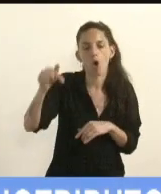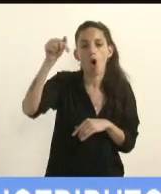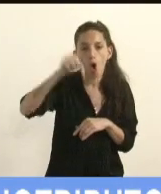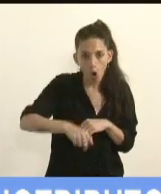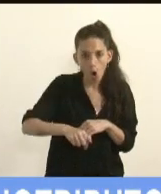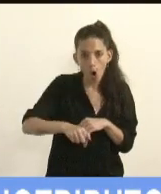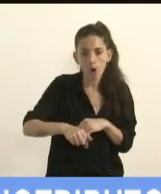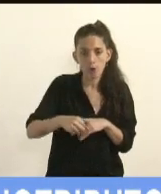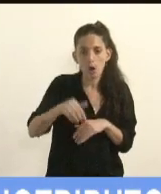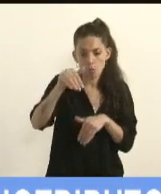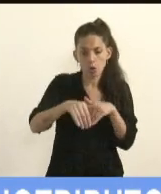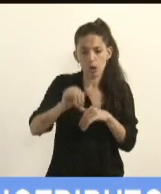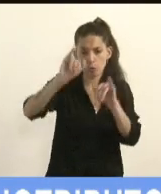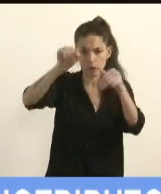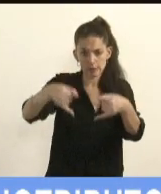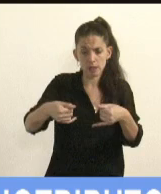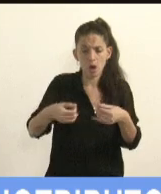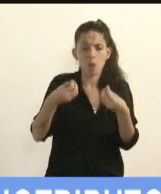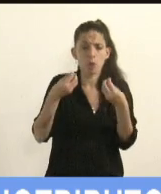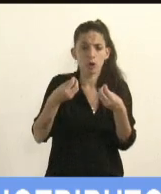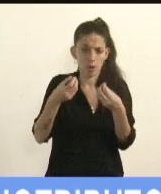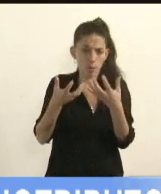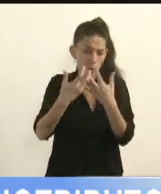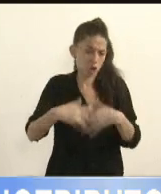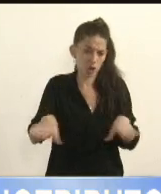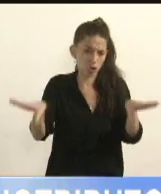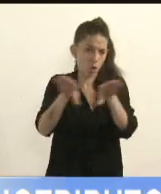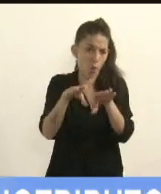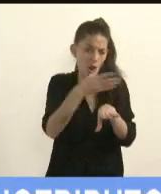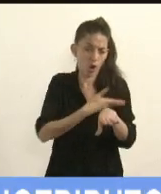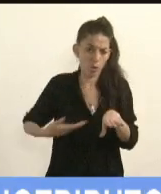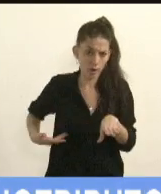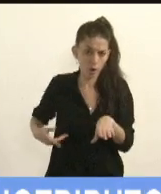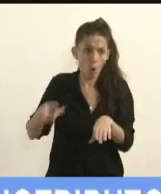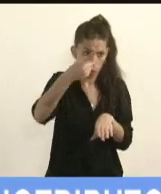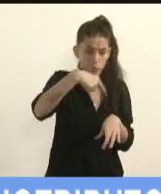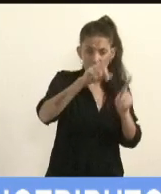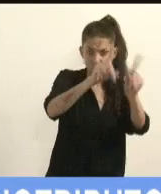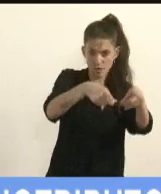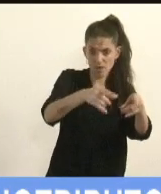favorablemente porque ya hicimos un proyecto similar en nuestra gestión. Ustedes también lo apoyaron.